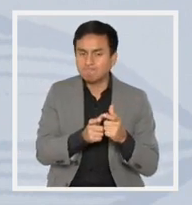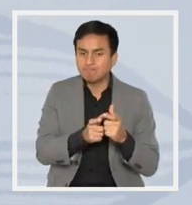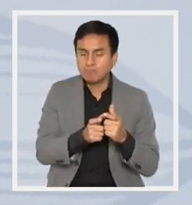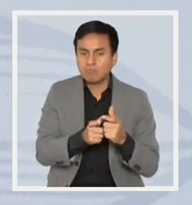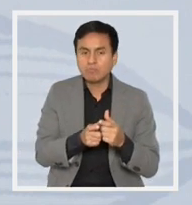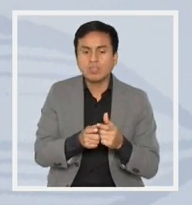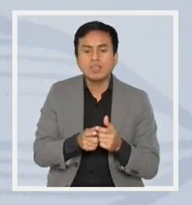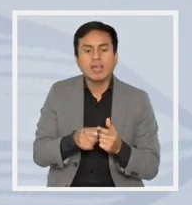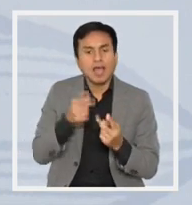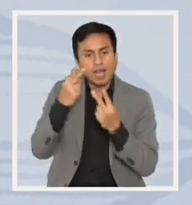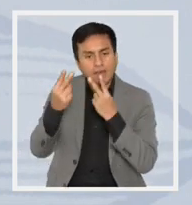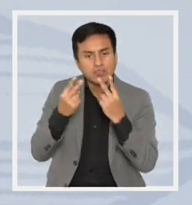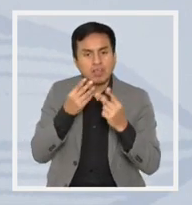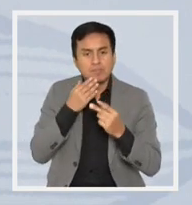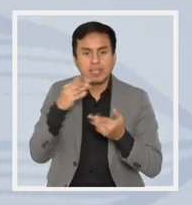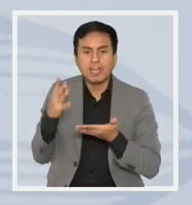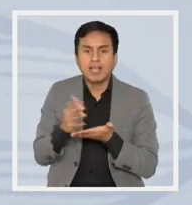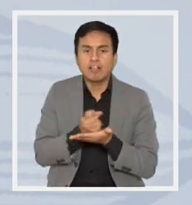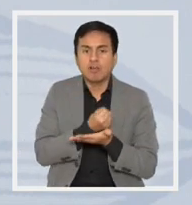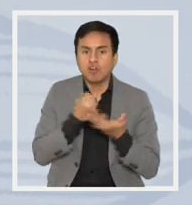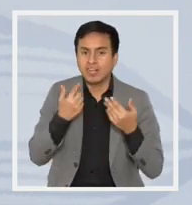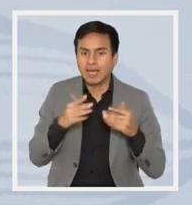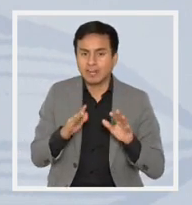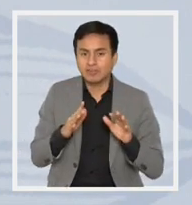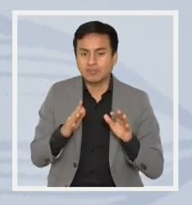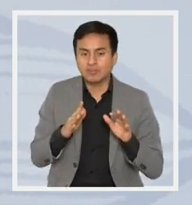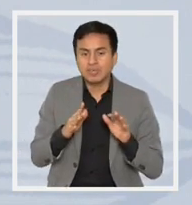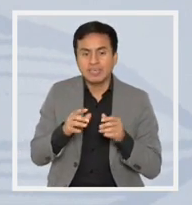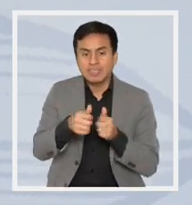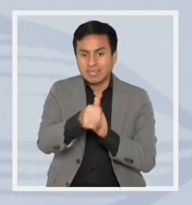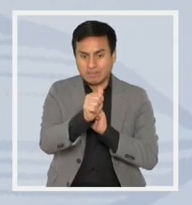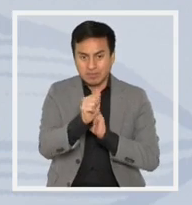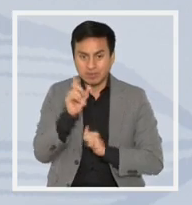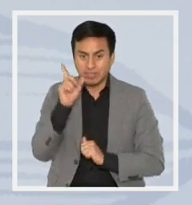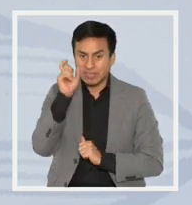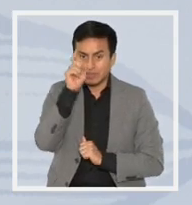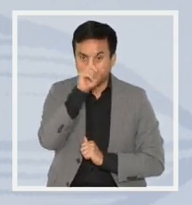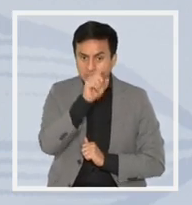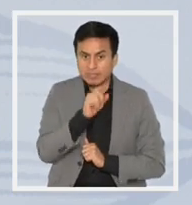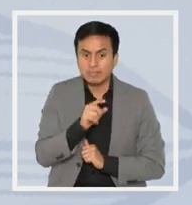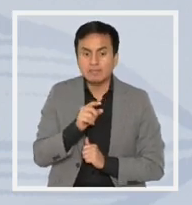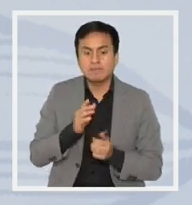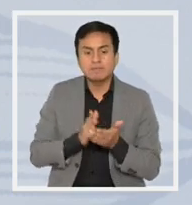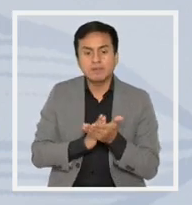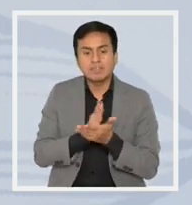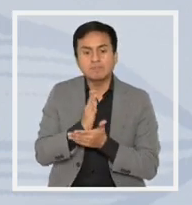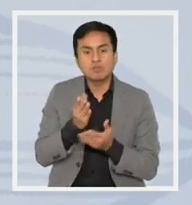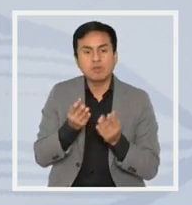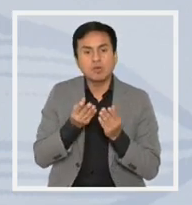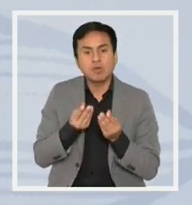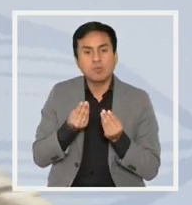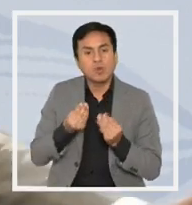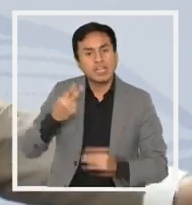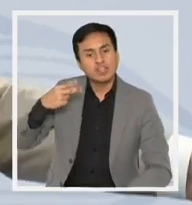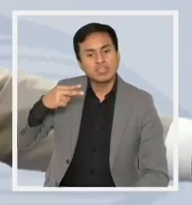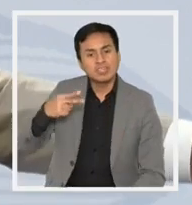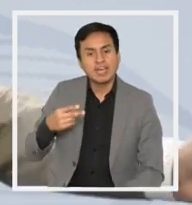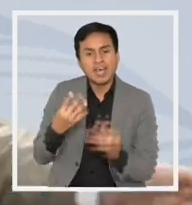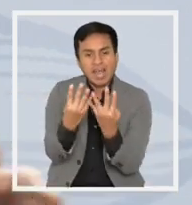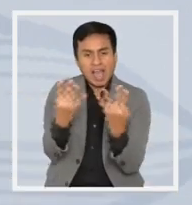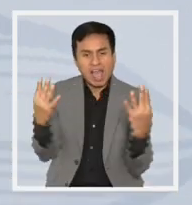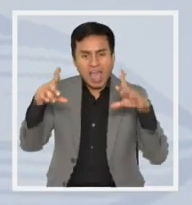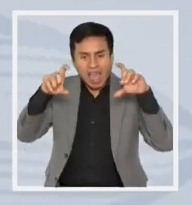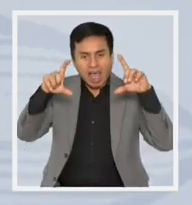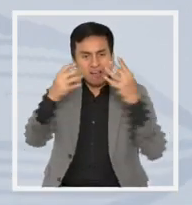pueden haber visto, además, lograron, si el desafío es difícil, Partimos con una buena noticia, que es esa foto larga